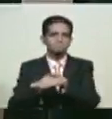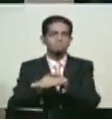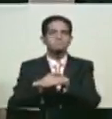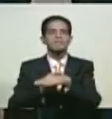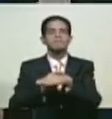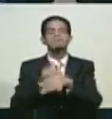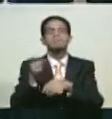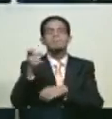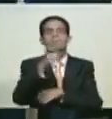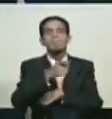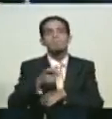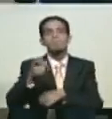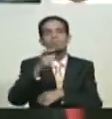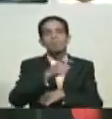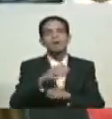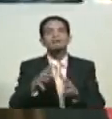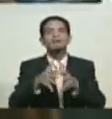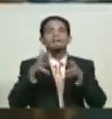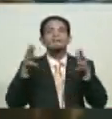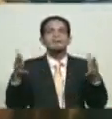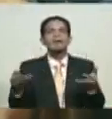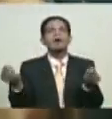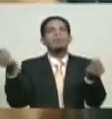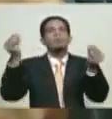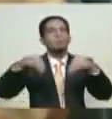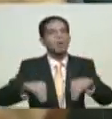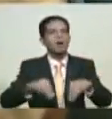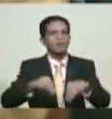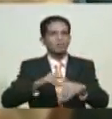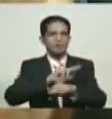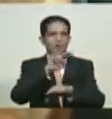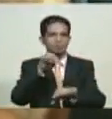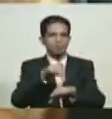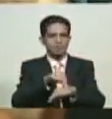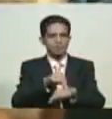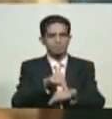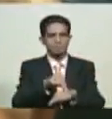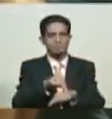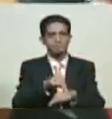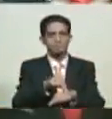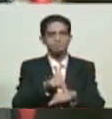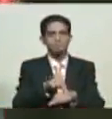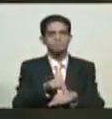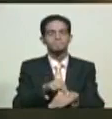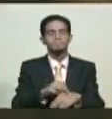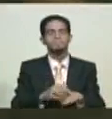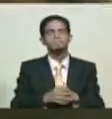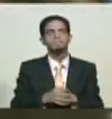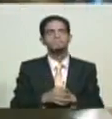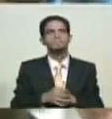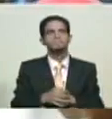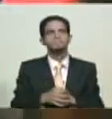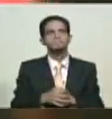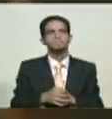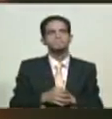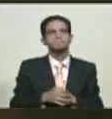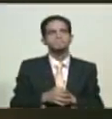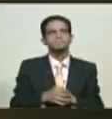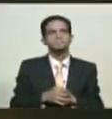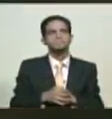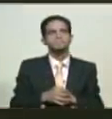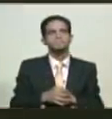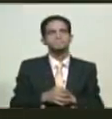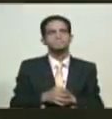buscar un gran concilio nacional hasta ahora el primer mandatario nacional conversar con algunos representantes de medios entre ellos carlos